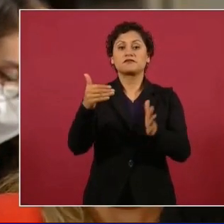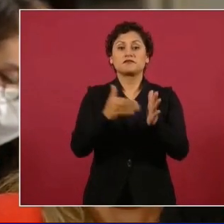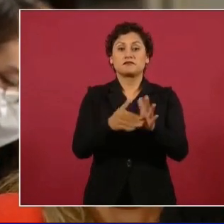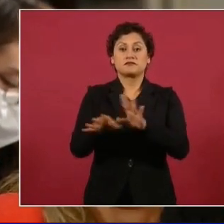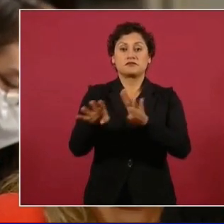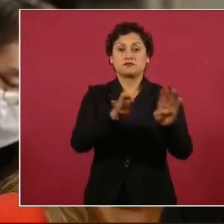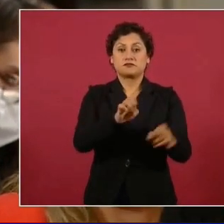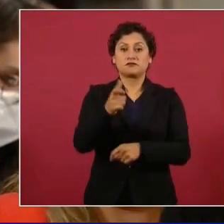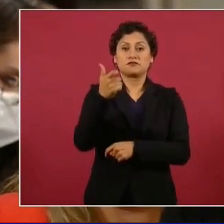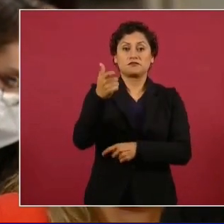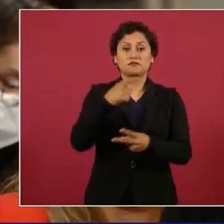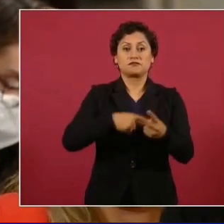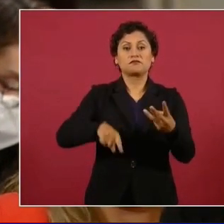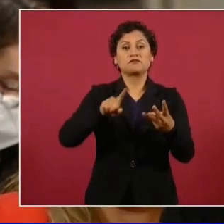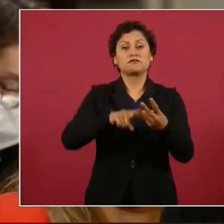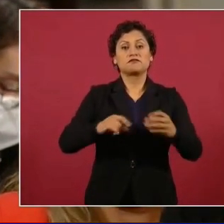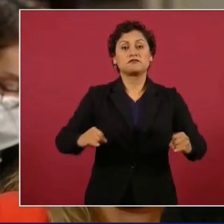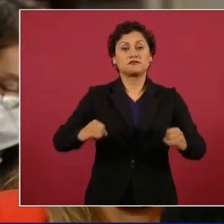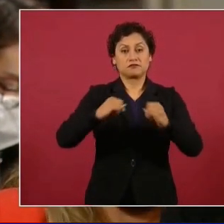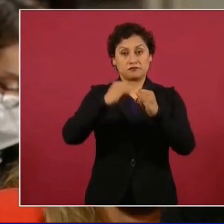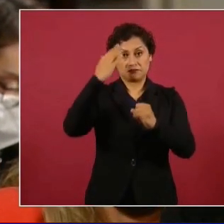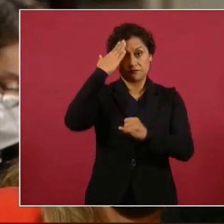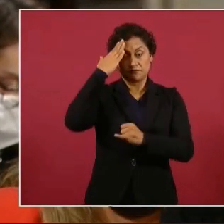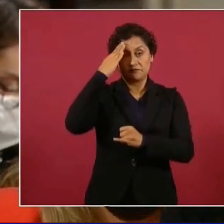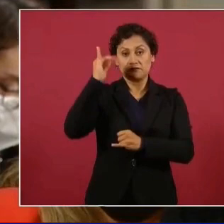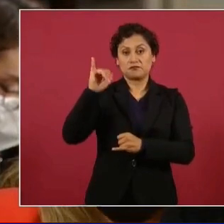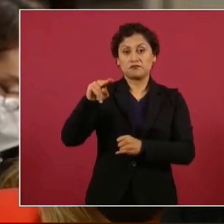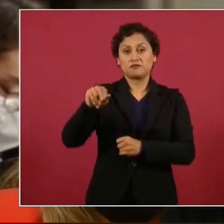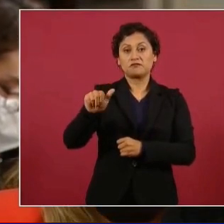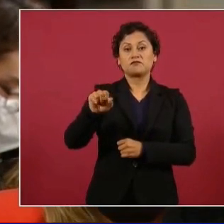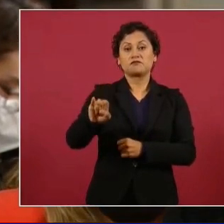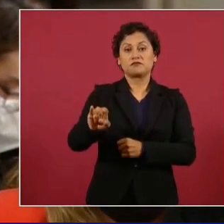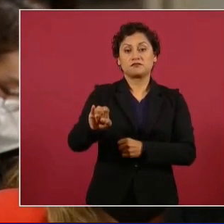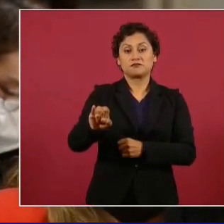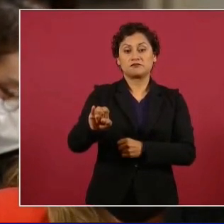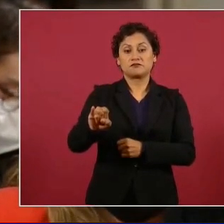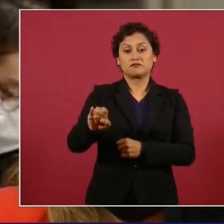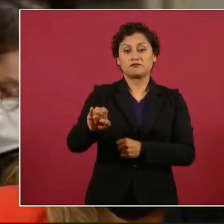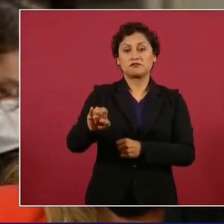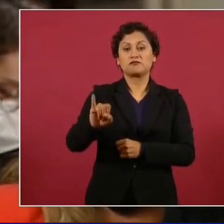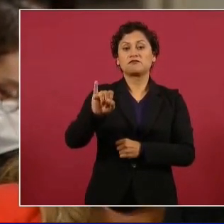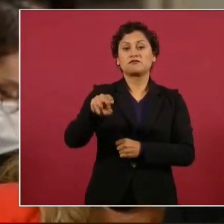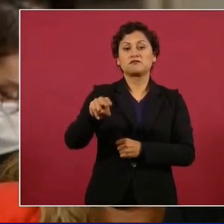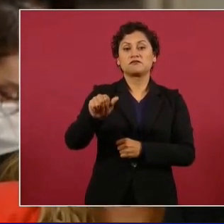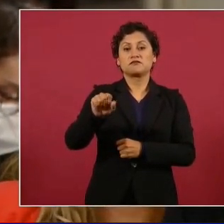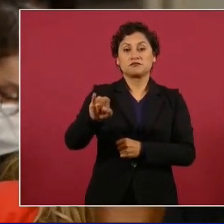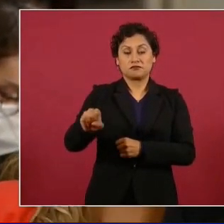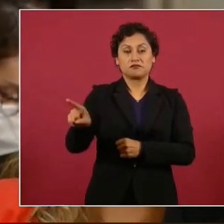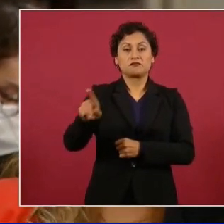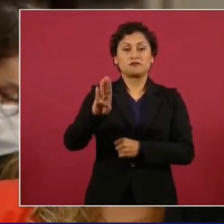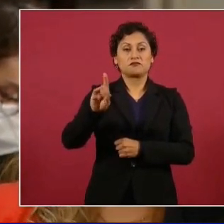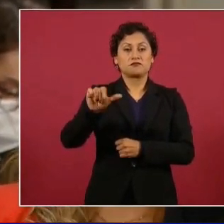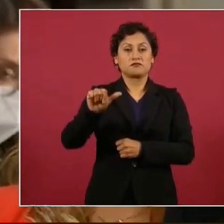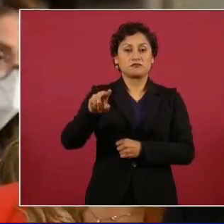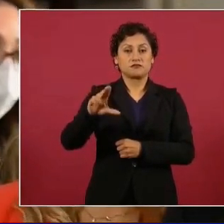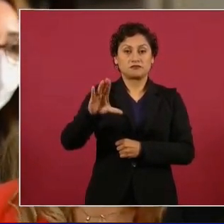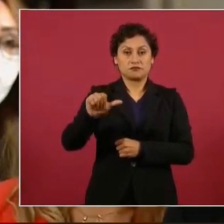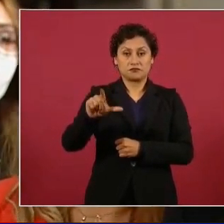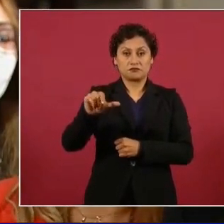y la titular del Instituto Nacional de Acceso a la Transparencia, de Acceso a la Información, Blanca Lilia Ibarra, que